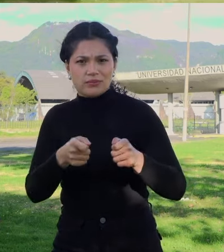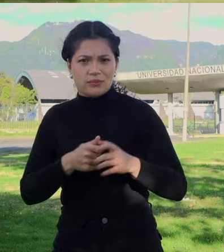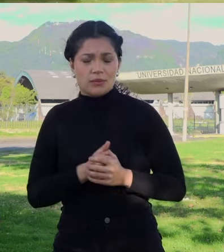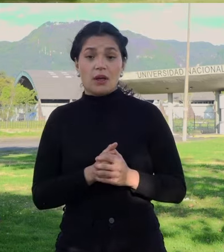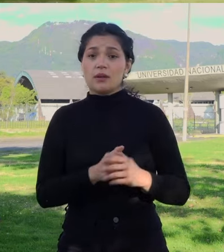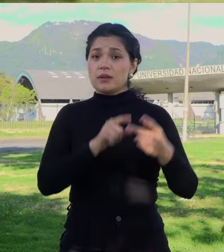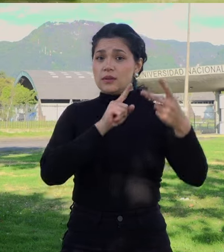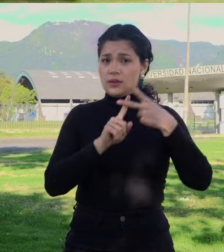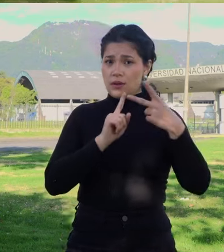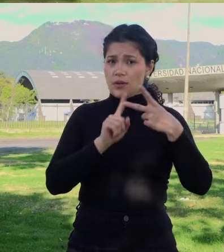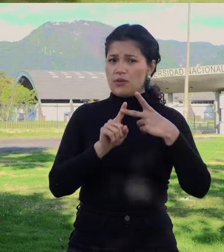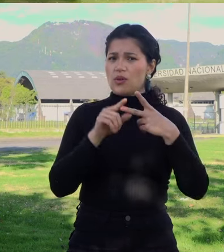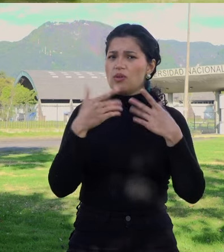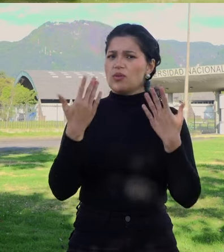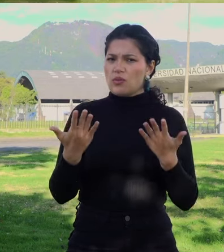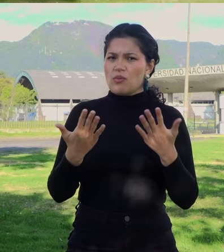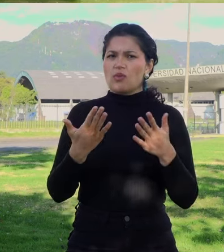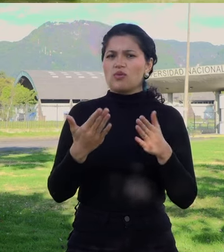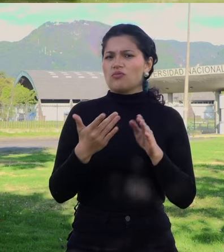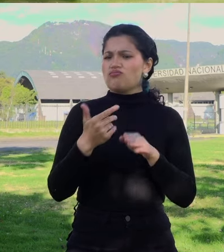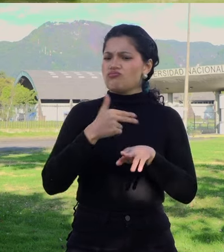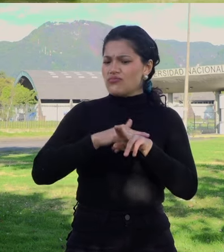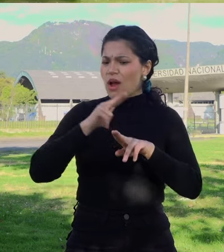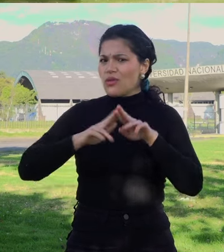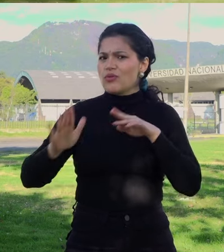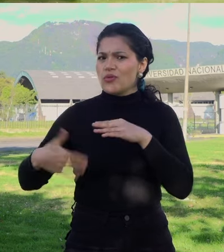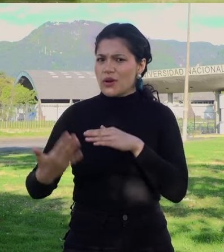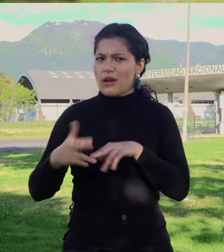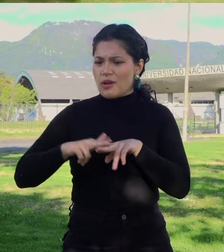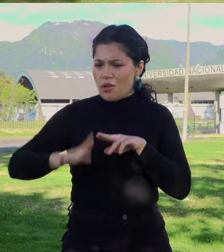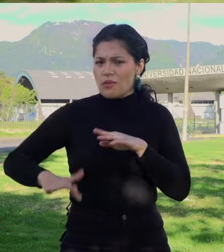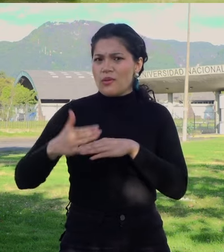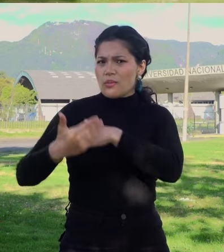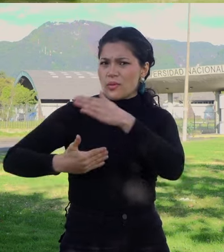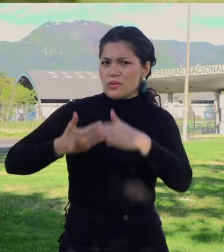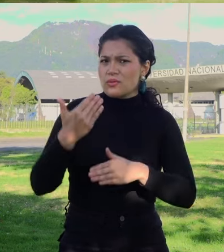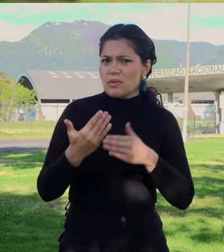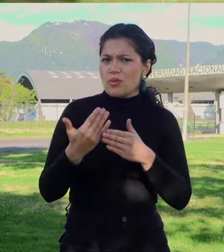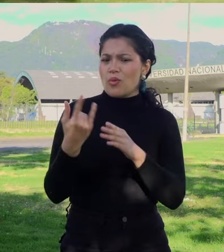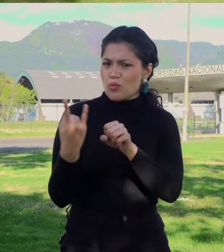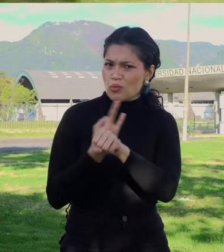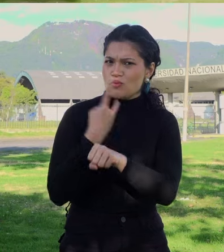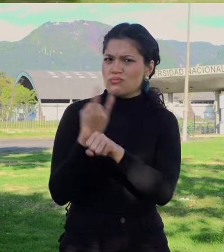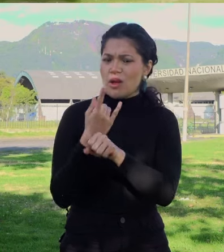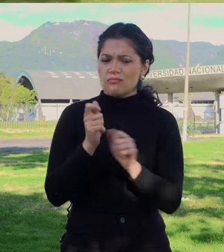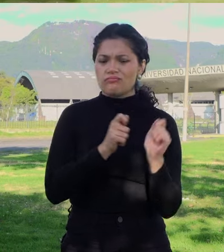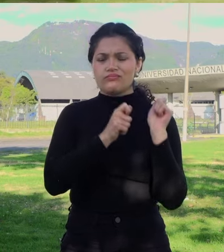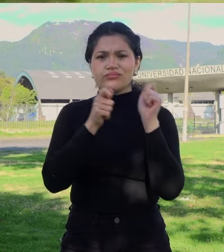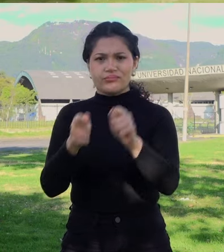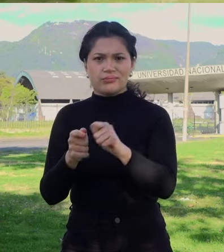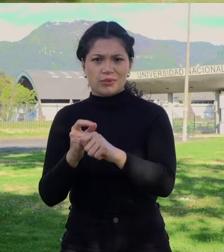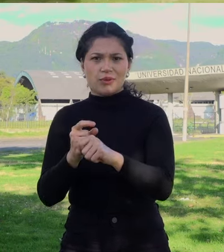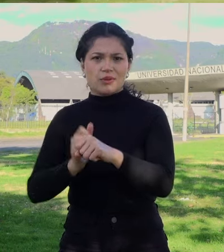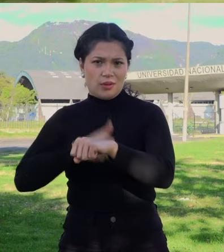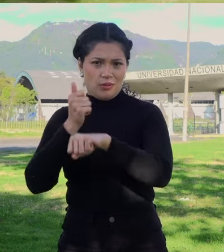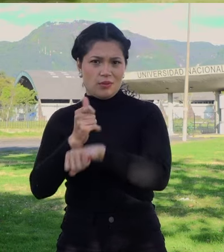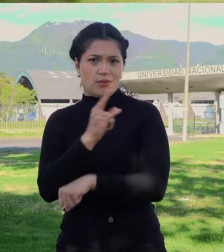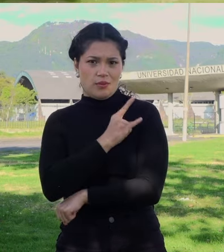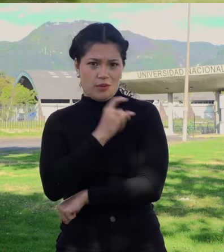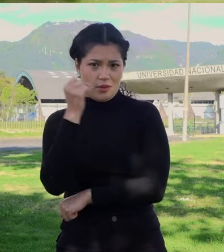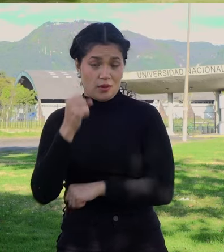El segundo es la naturaleza de los procedimientos utilizados para nombrar al rector de la Universidad